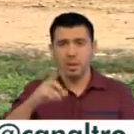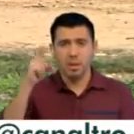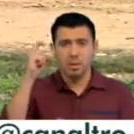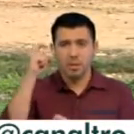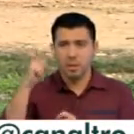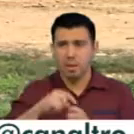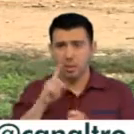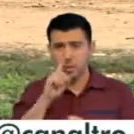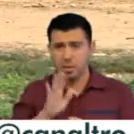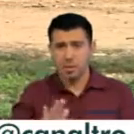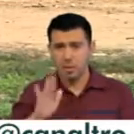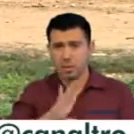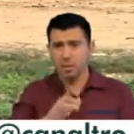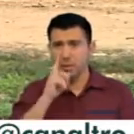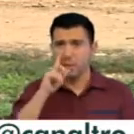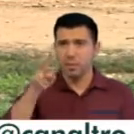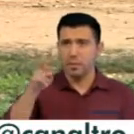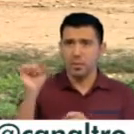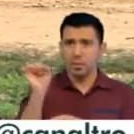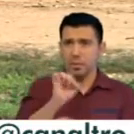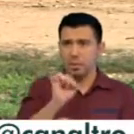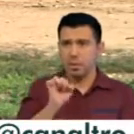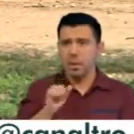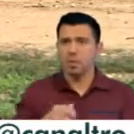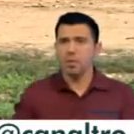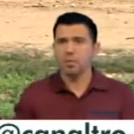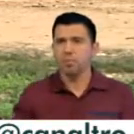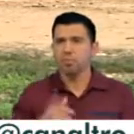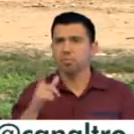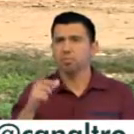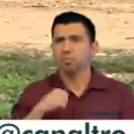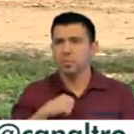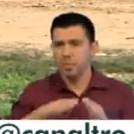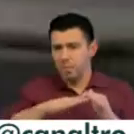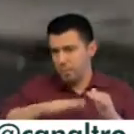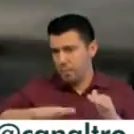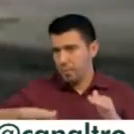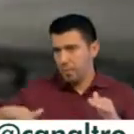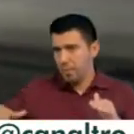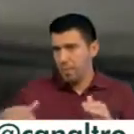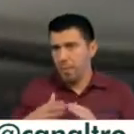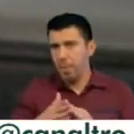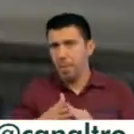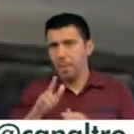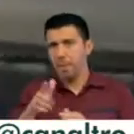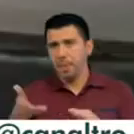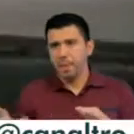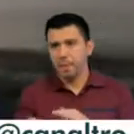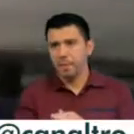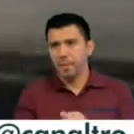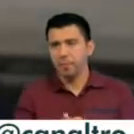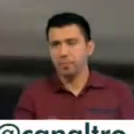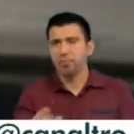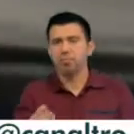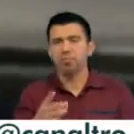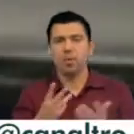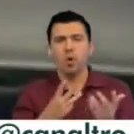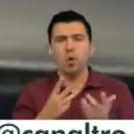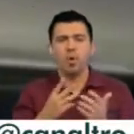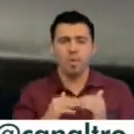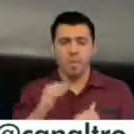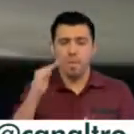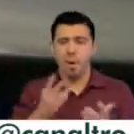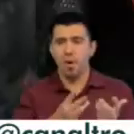quienes hallaron en el vehículo que ustedes ven a mis espaldas, en un sobrepiso, una caleta que al parecer tenía más de